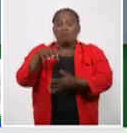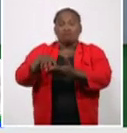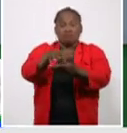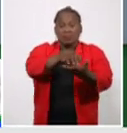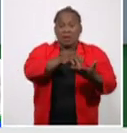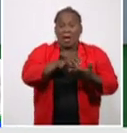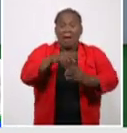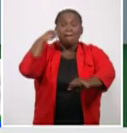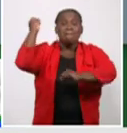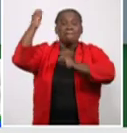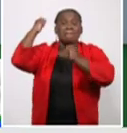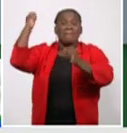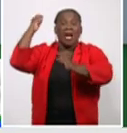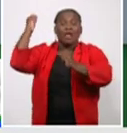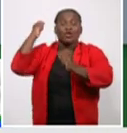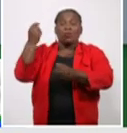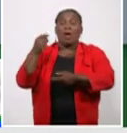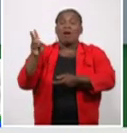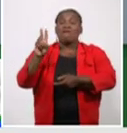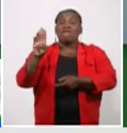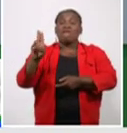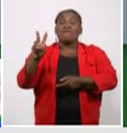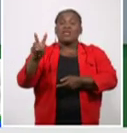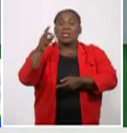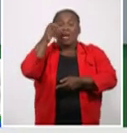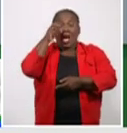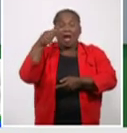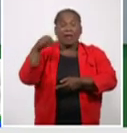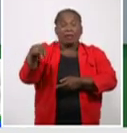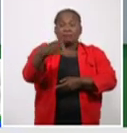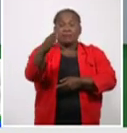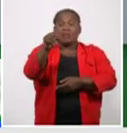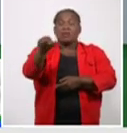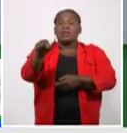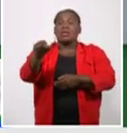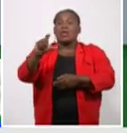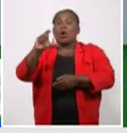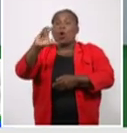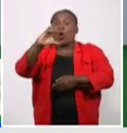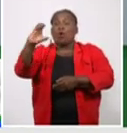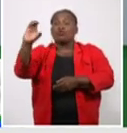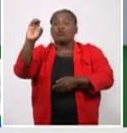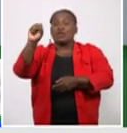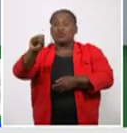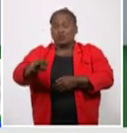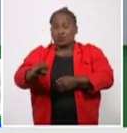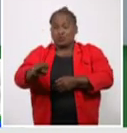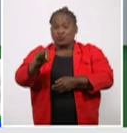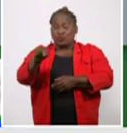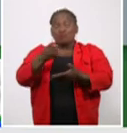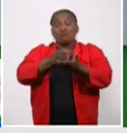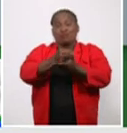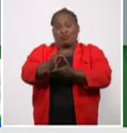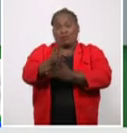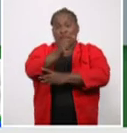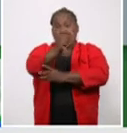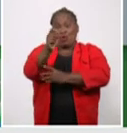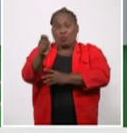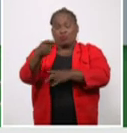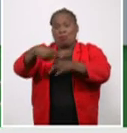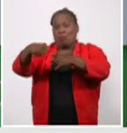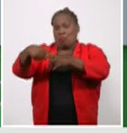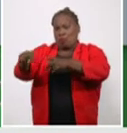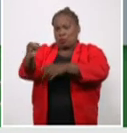Mantua, Viñales, La Palma y Consolación del Sur continuaba el periodo lectivo. En tanto, en el resto se detuvieron las